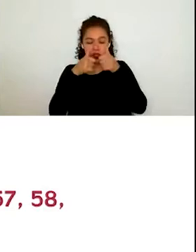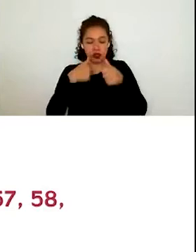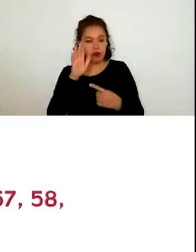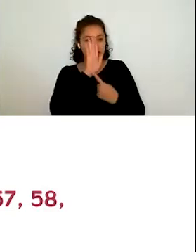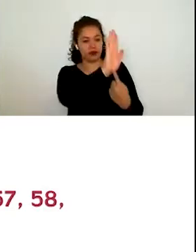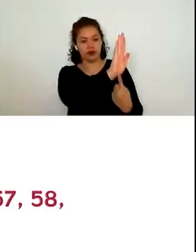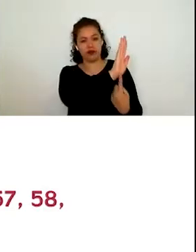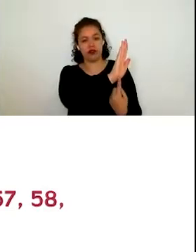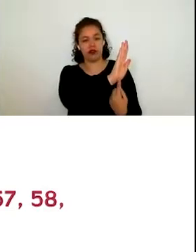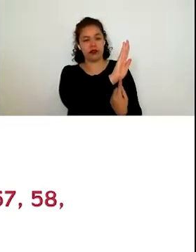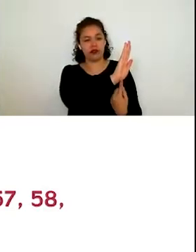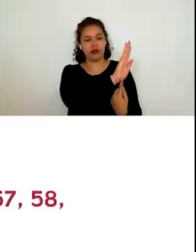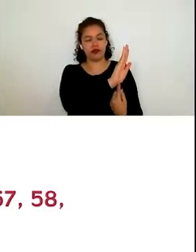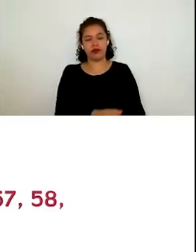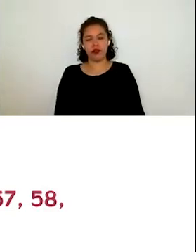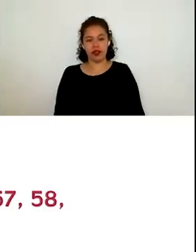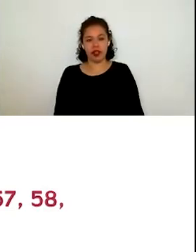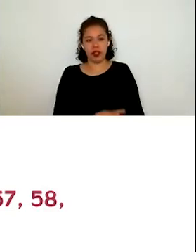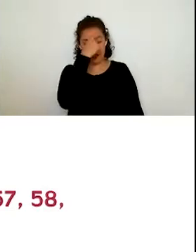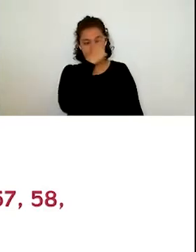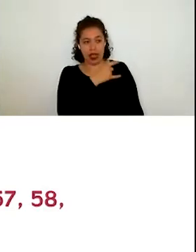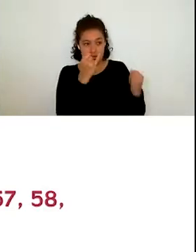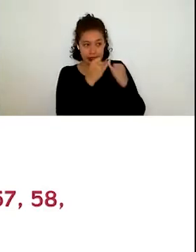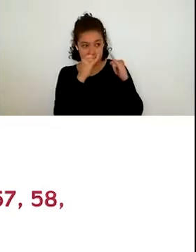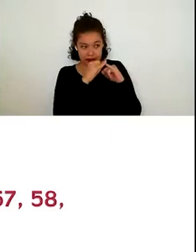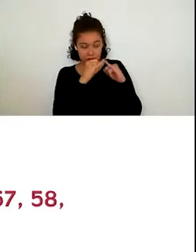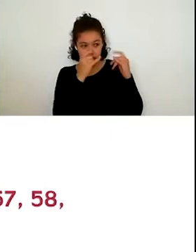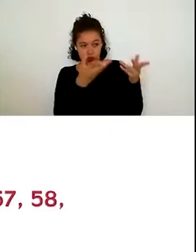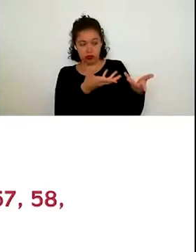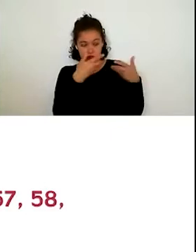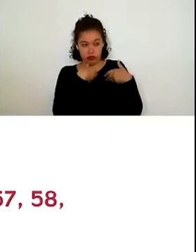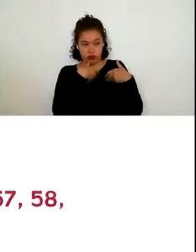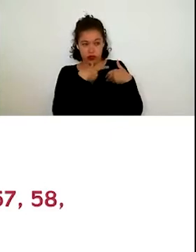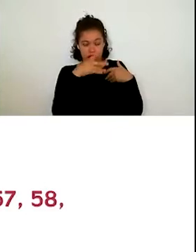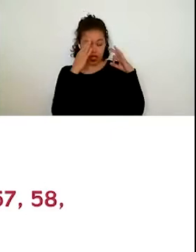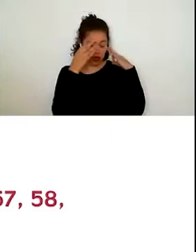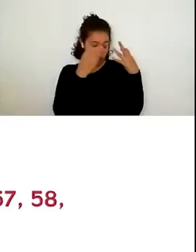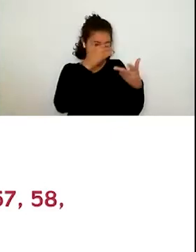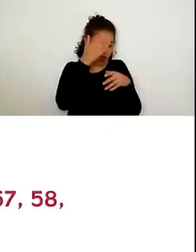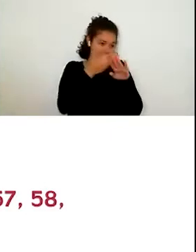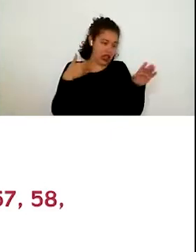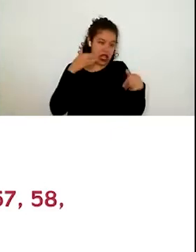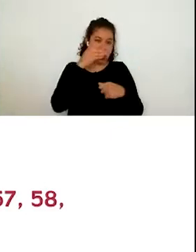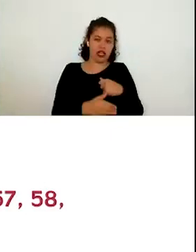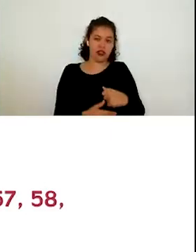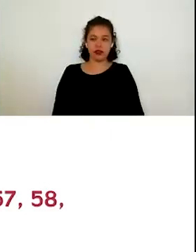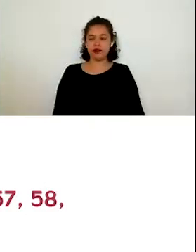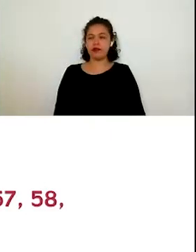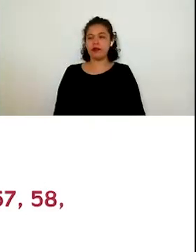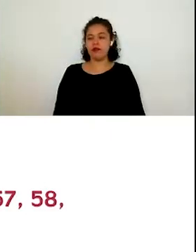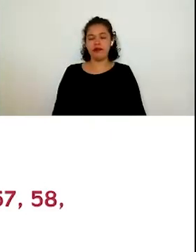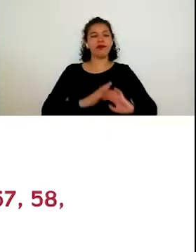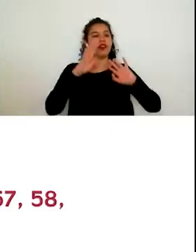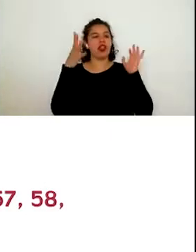los créditos que están a favor de la institución y se van a terminar de manera anticipada, ya están